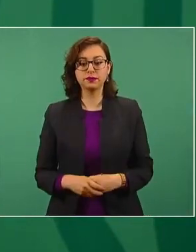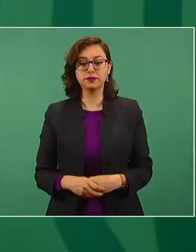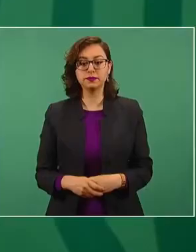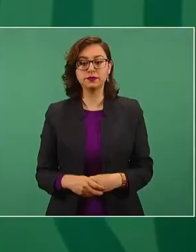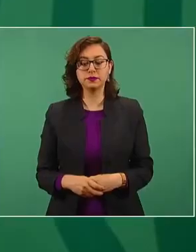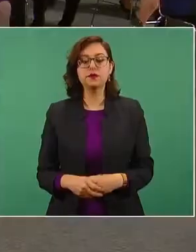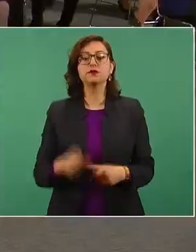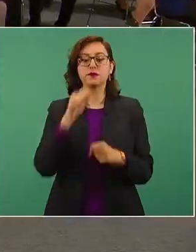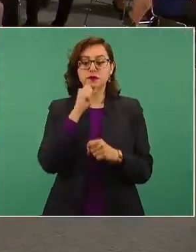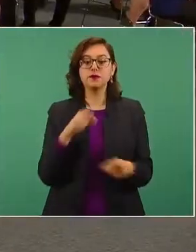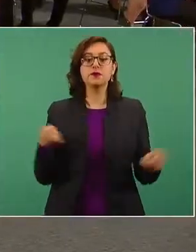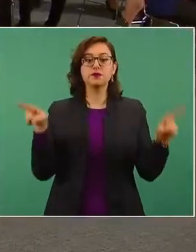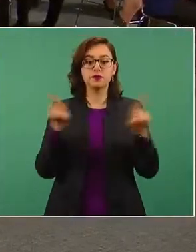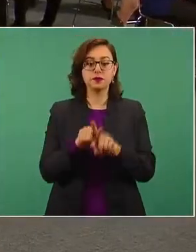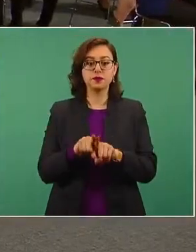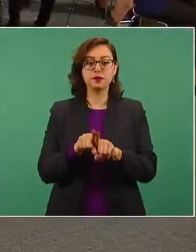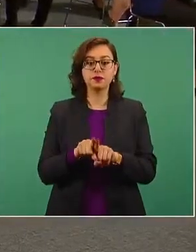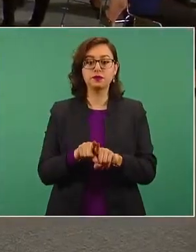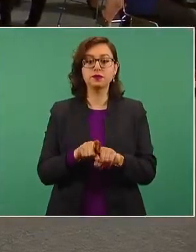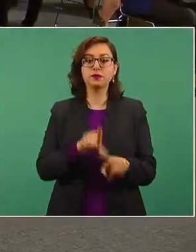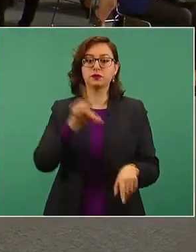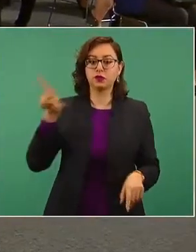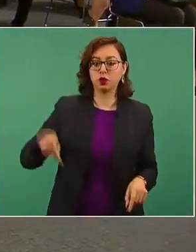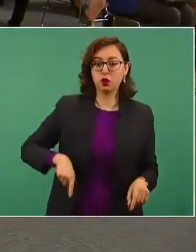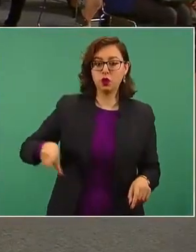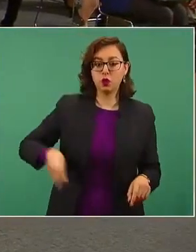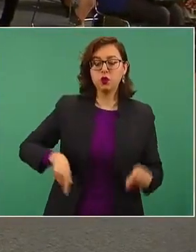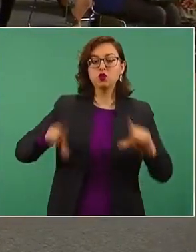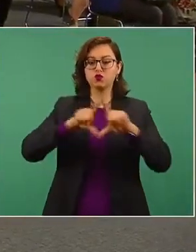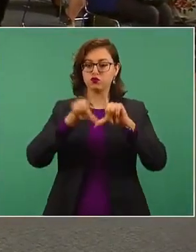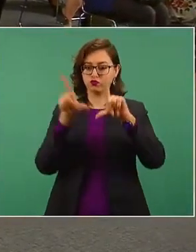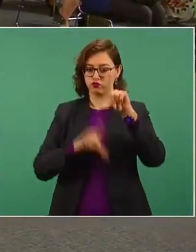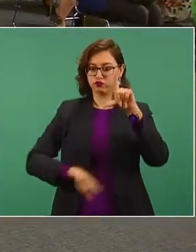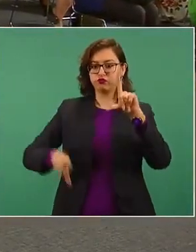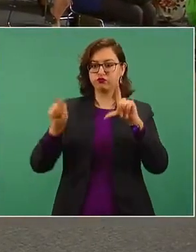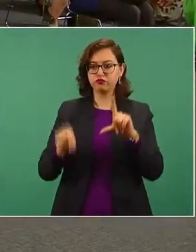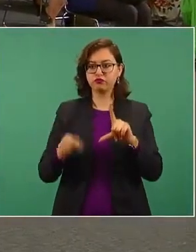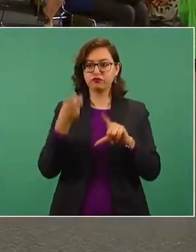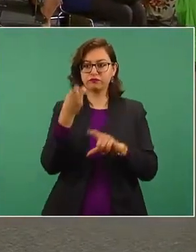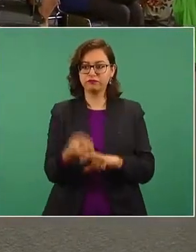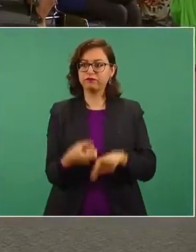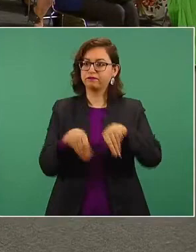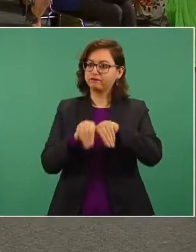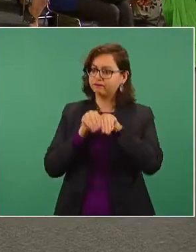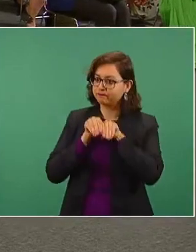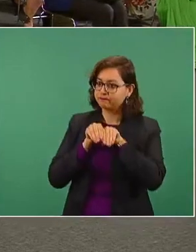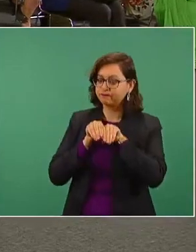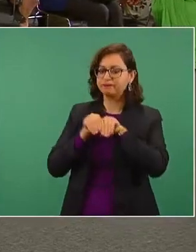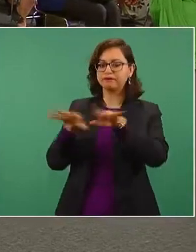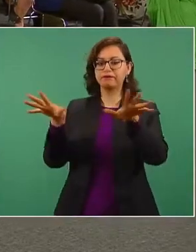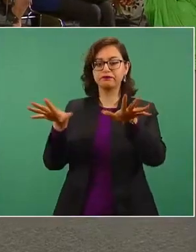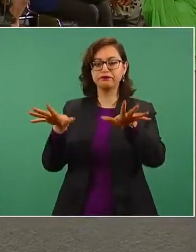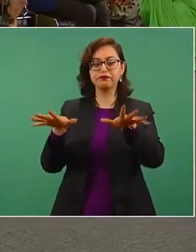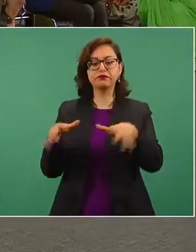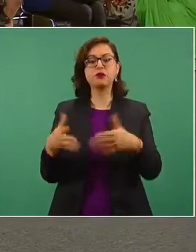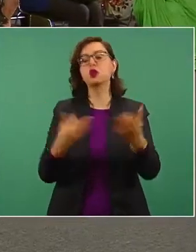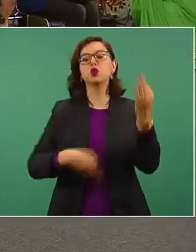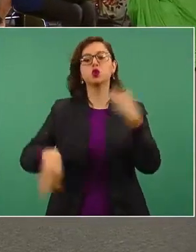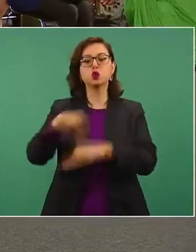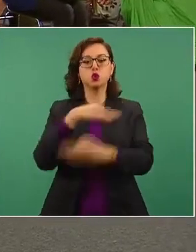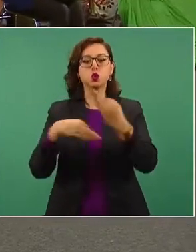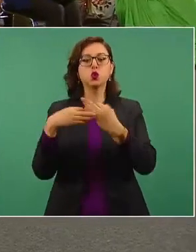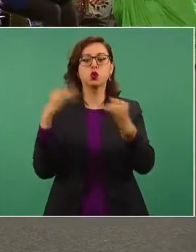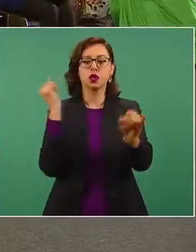la República va a transmitir este encuentro por todas las redes